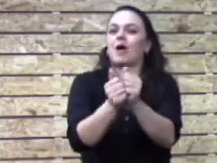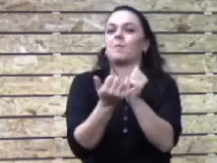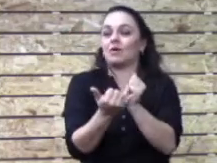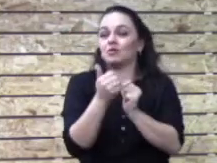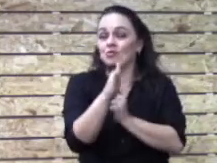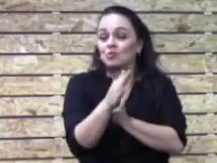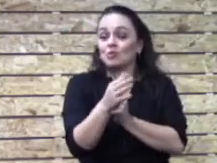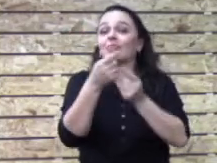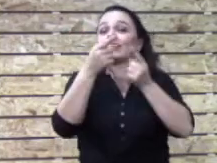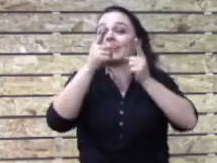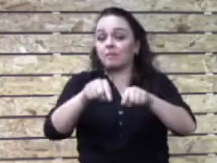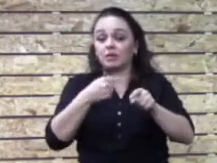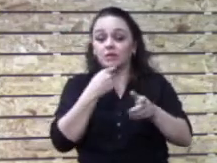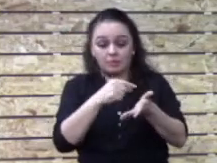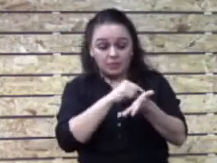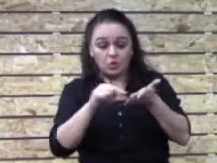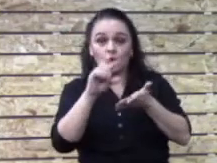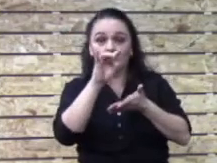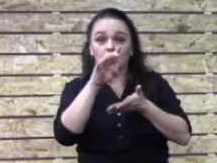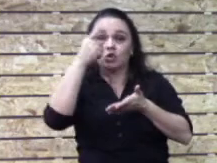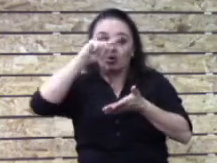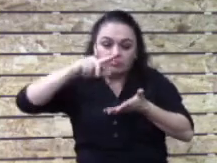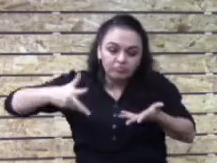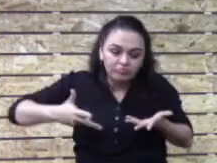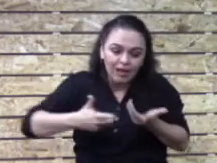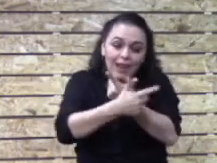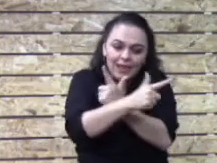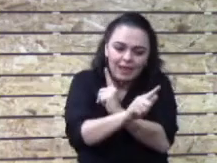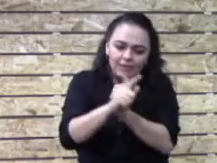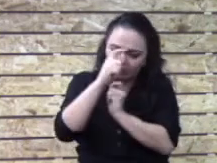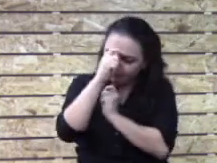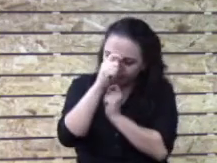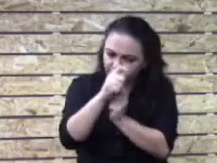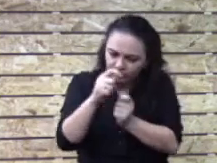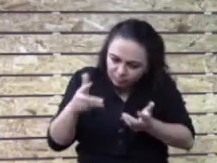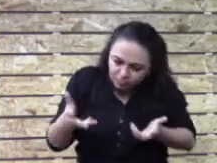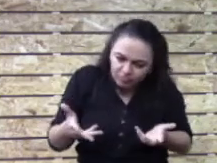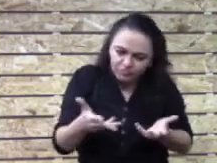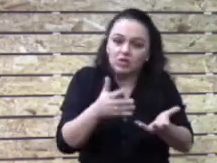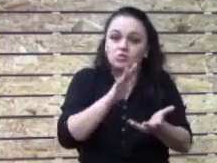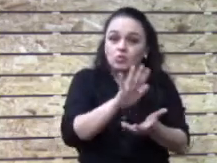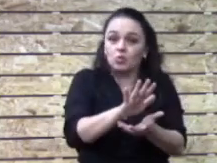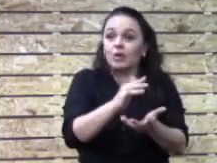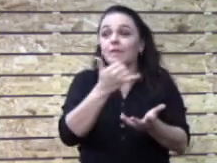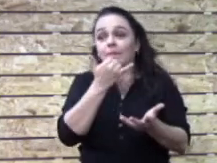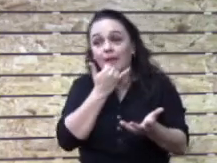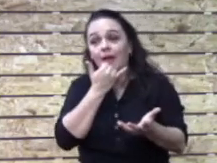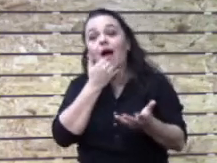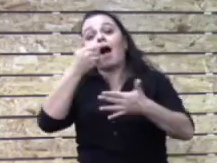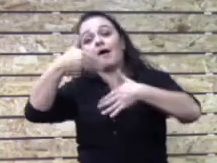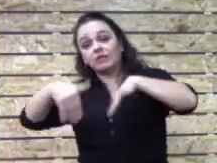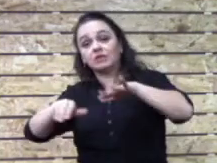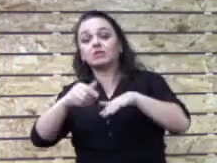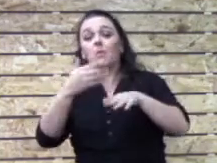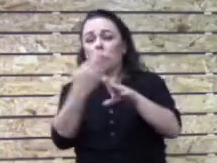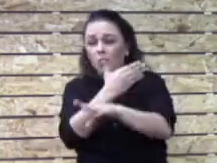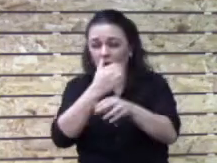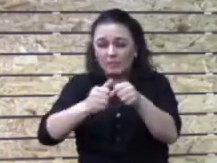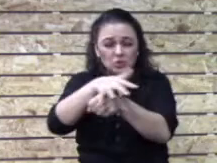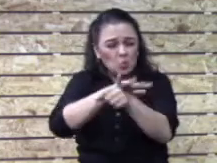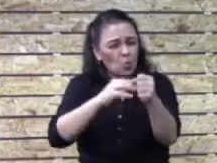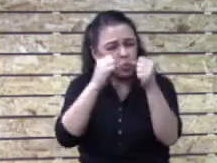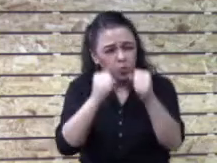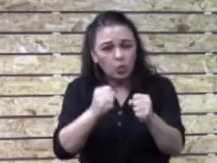lo libraré y lo llenaré de honores. A veces el Señor libra del problema, a veces el